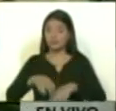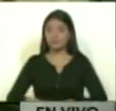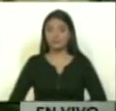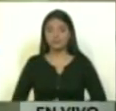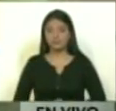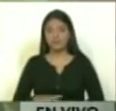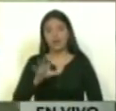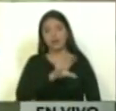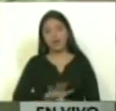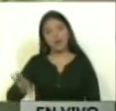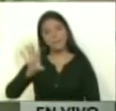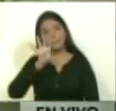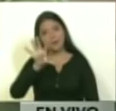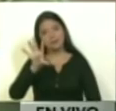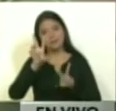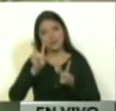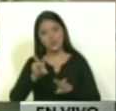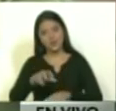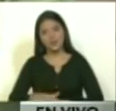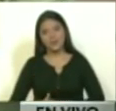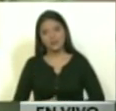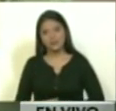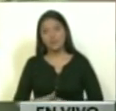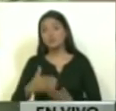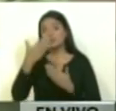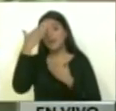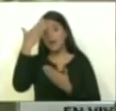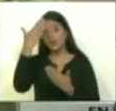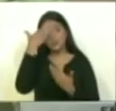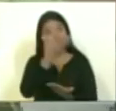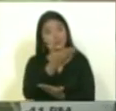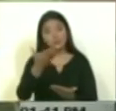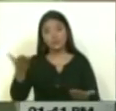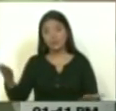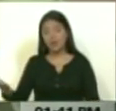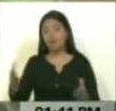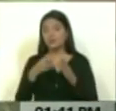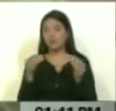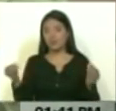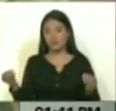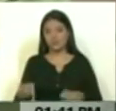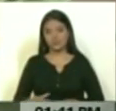la patria nueva. Bueno, un saludo a todos y a todas.